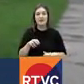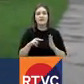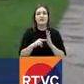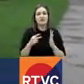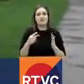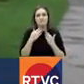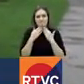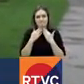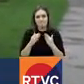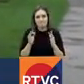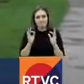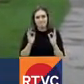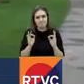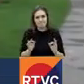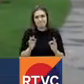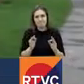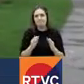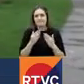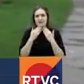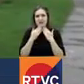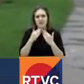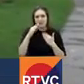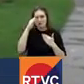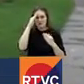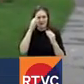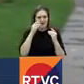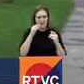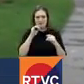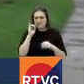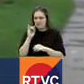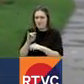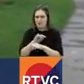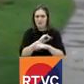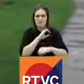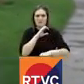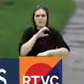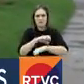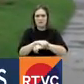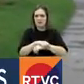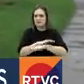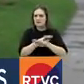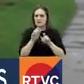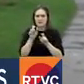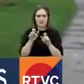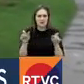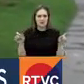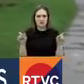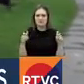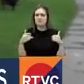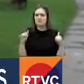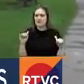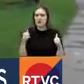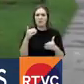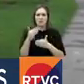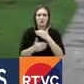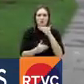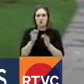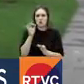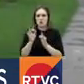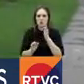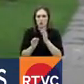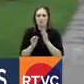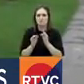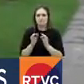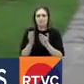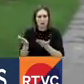a una rápida y efectiva acción de la policía, hemos logrado la captura de estos delincuentes que van a ser judicializados para que